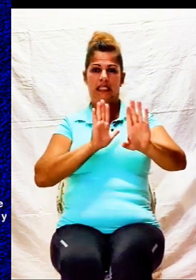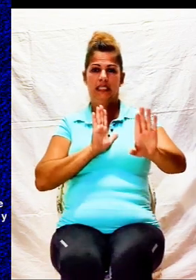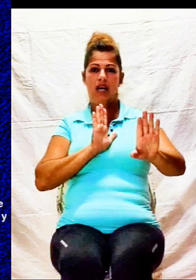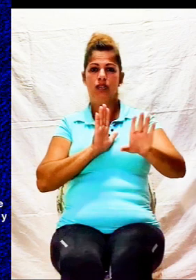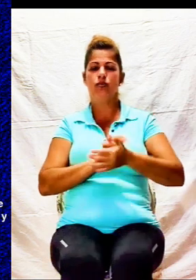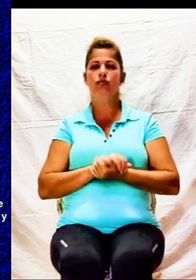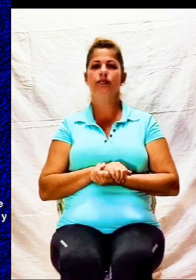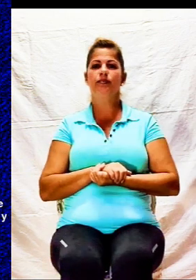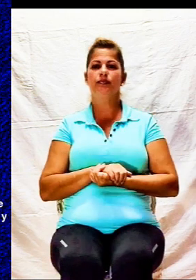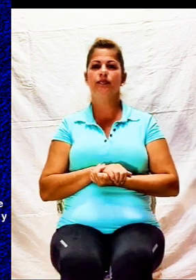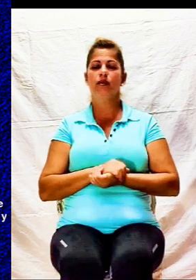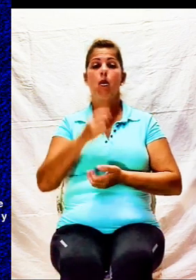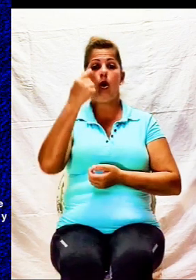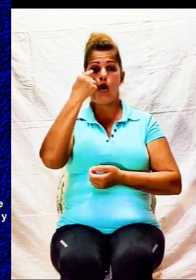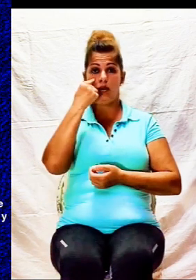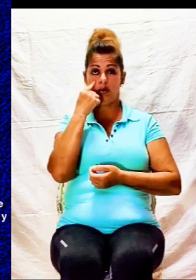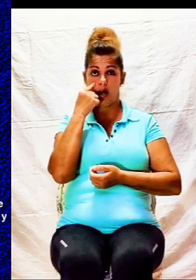fuerte rechazo.